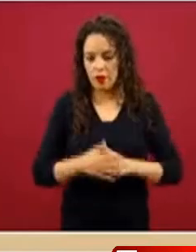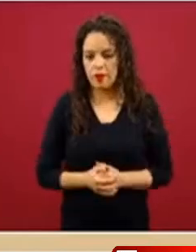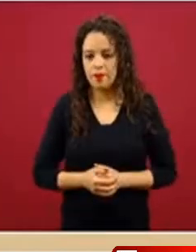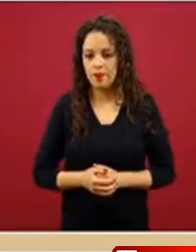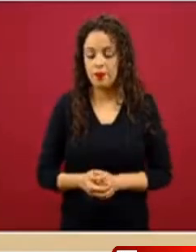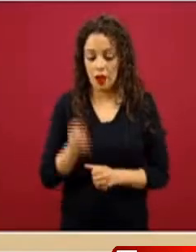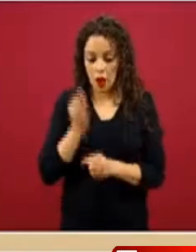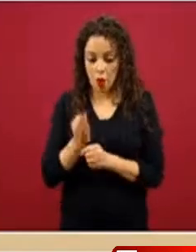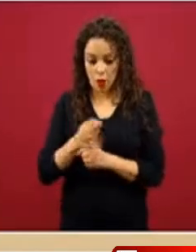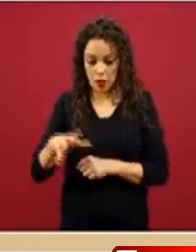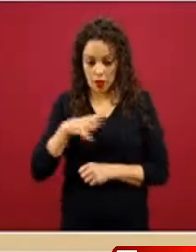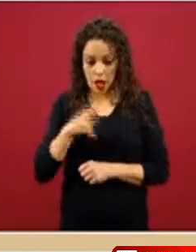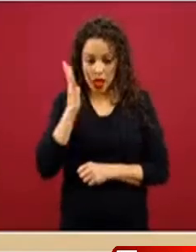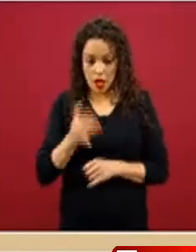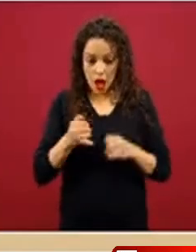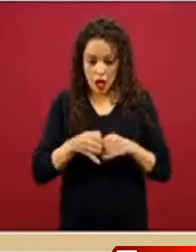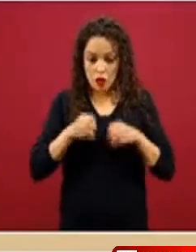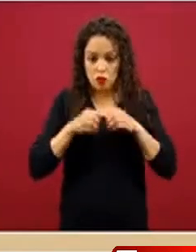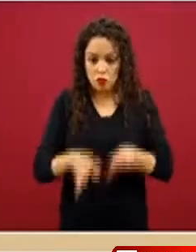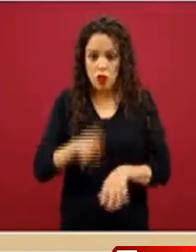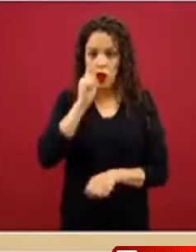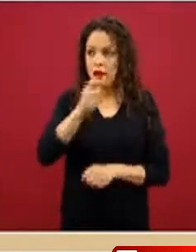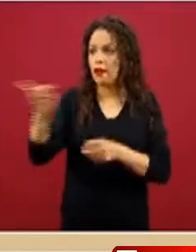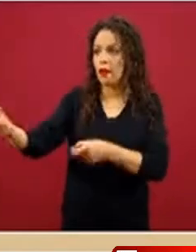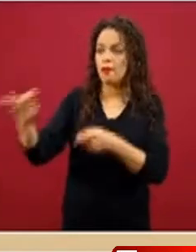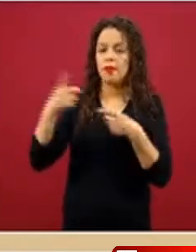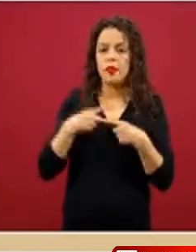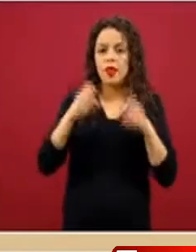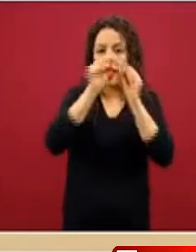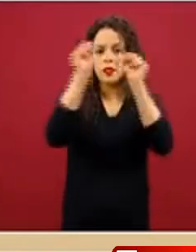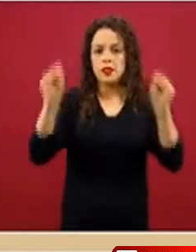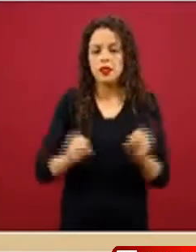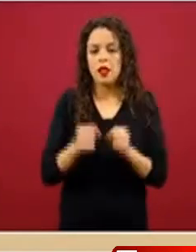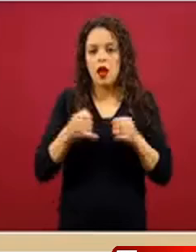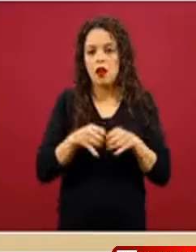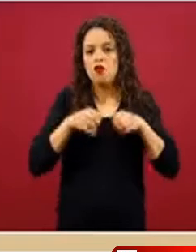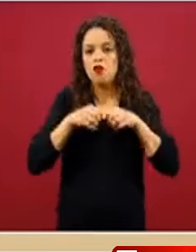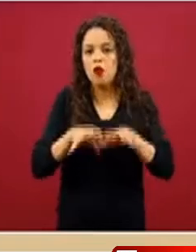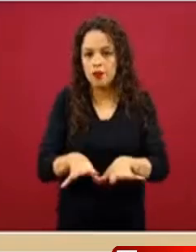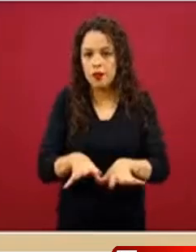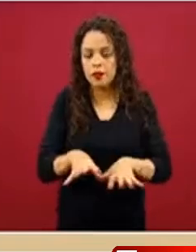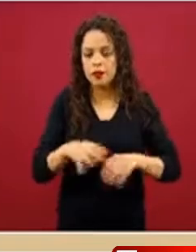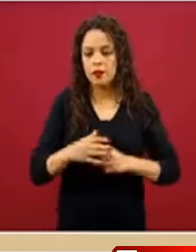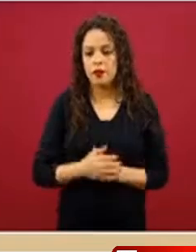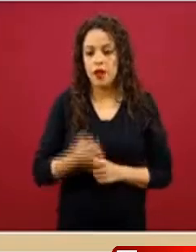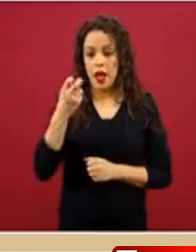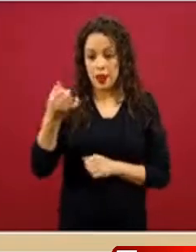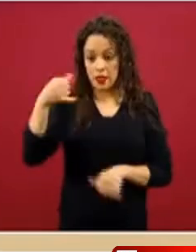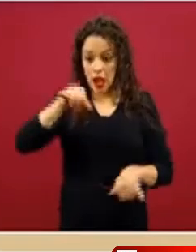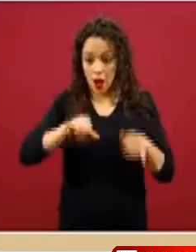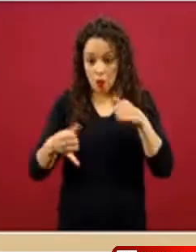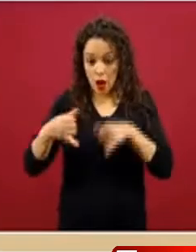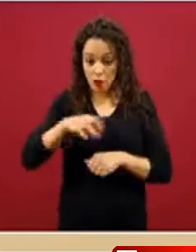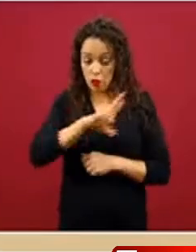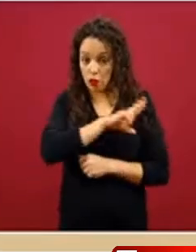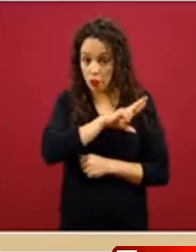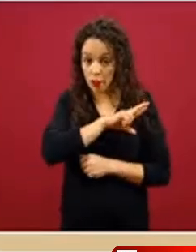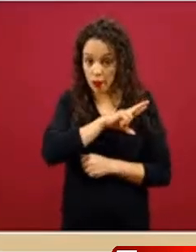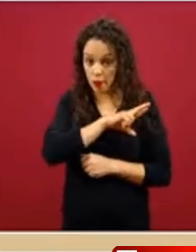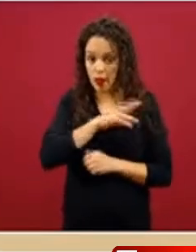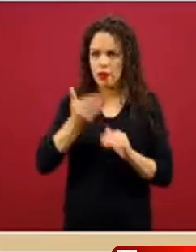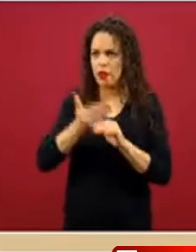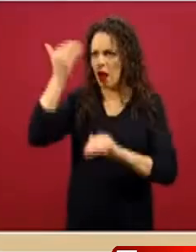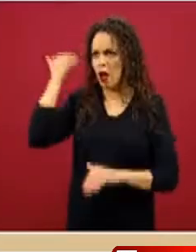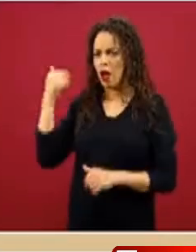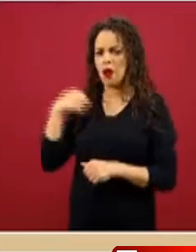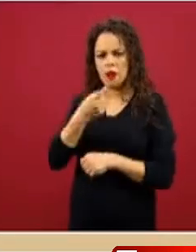la información que nos pasan a través del sistema de información, estos laboratorios privados. Si recuerdan,